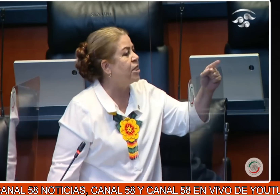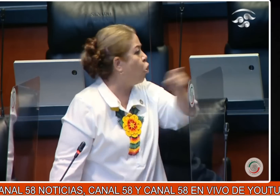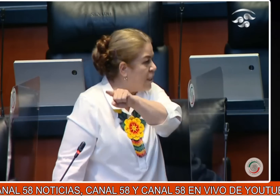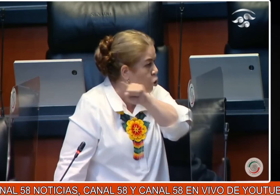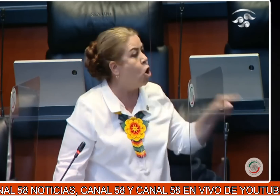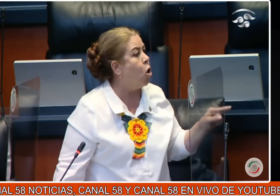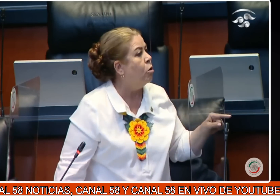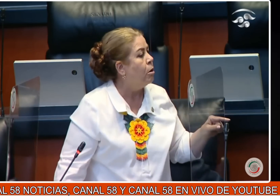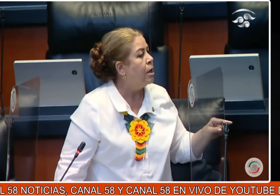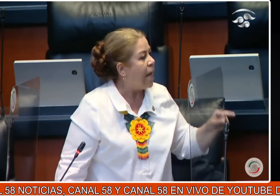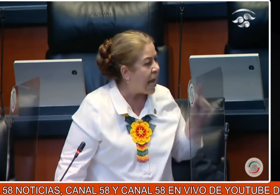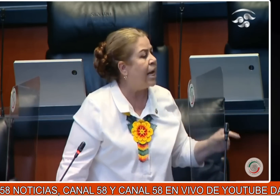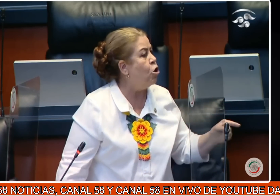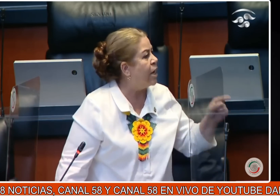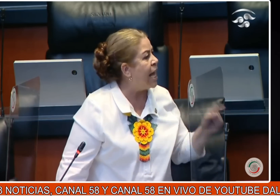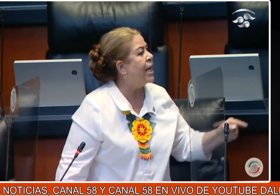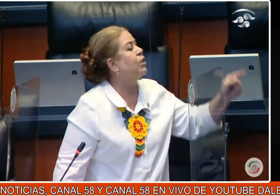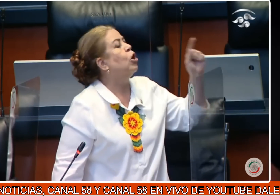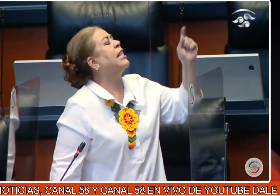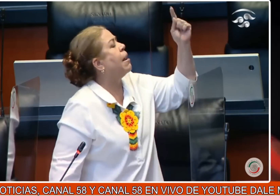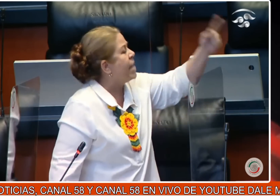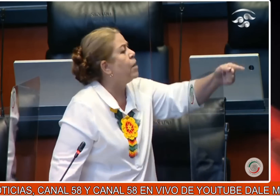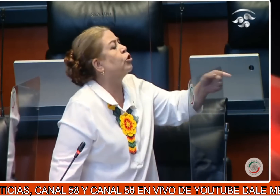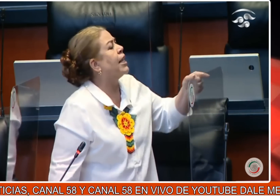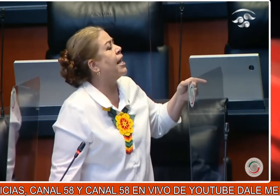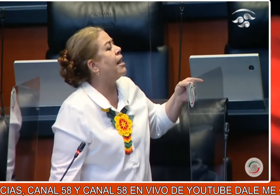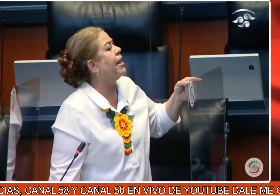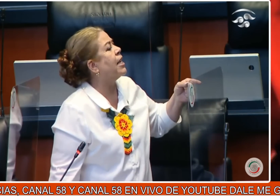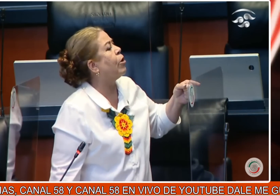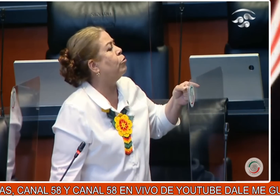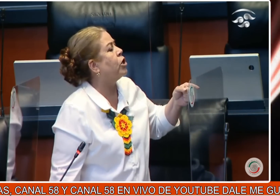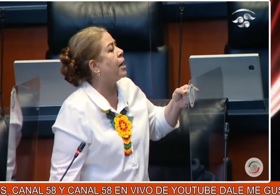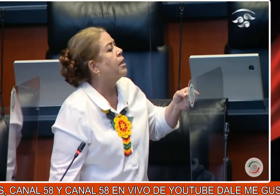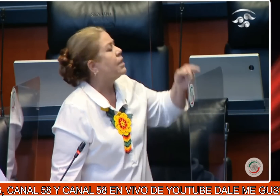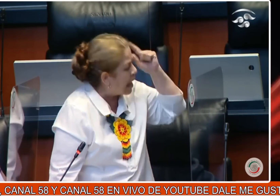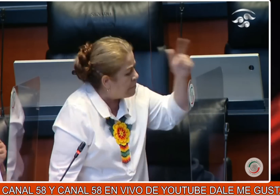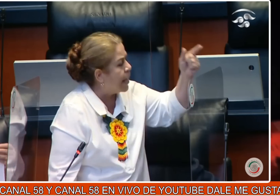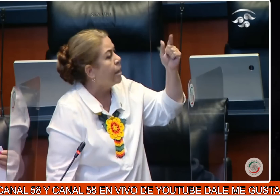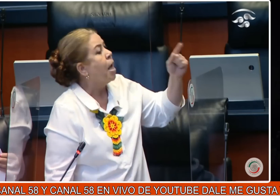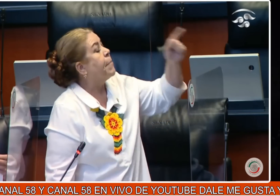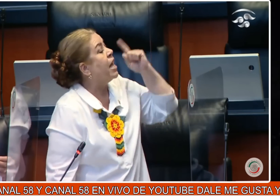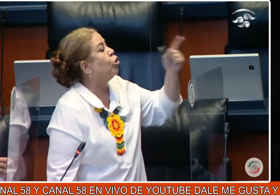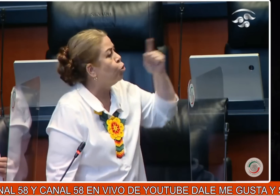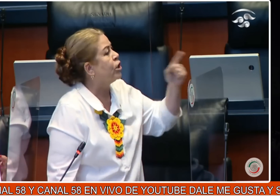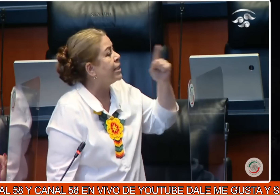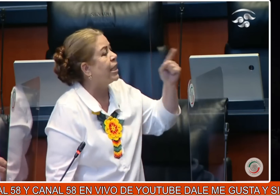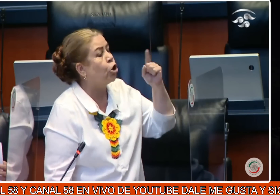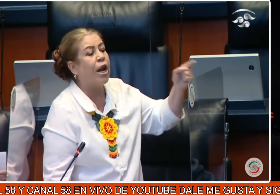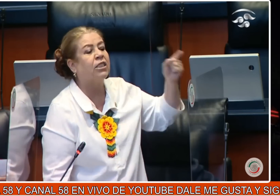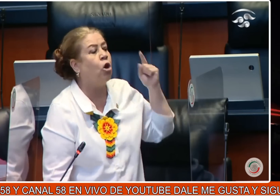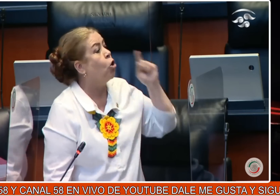sus asesores no. Hagan lo que hagan, también usted tiene derecho a abuchar, también, pero sus